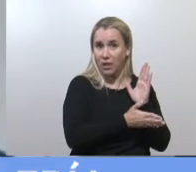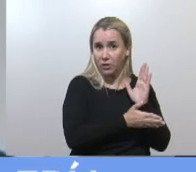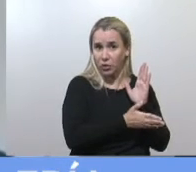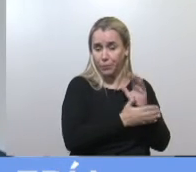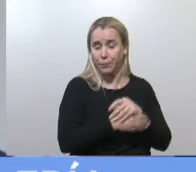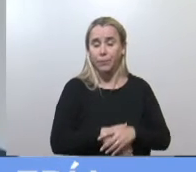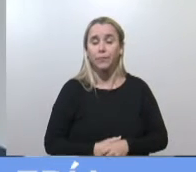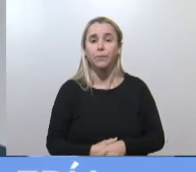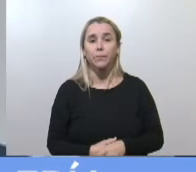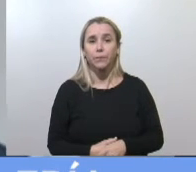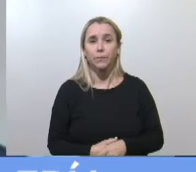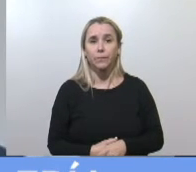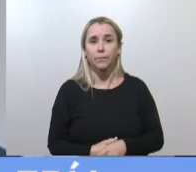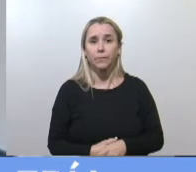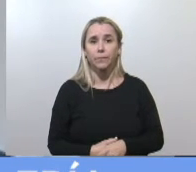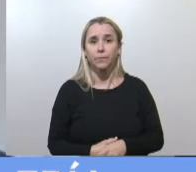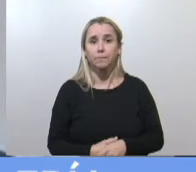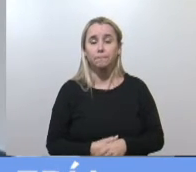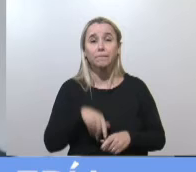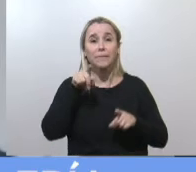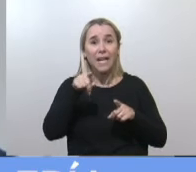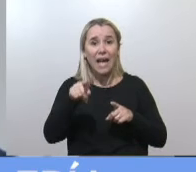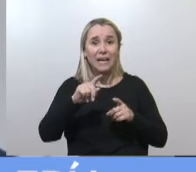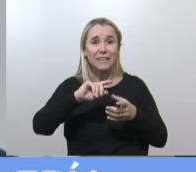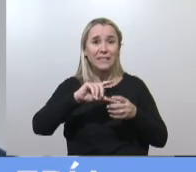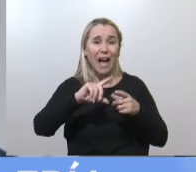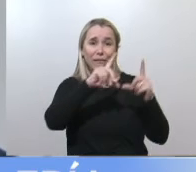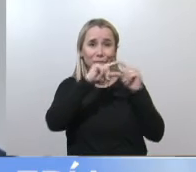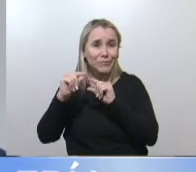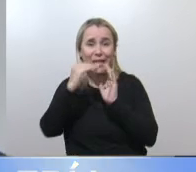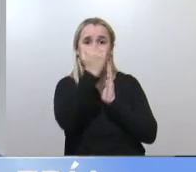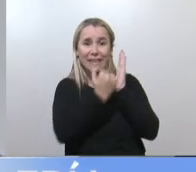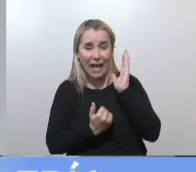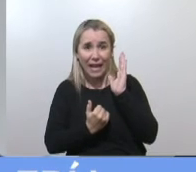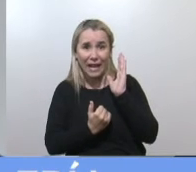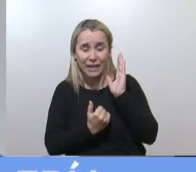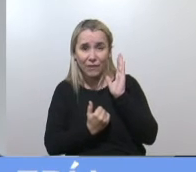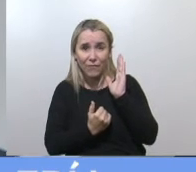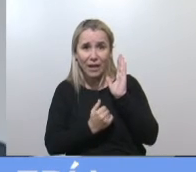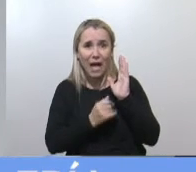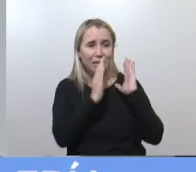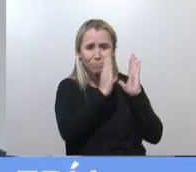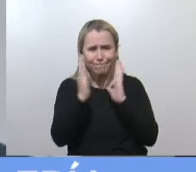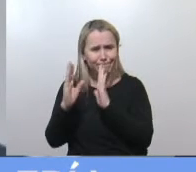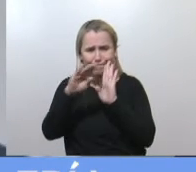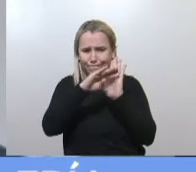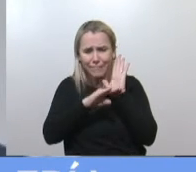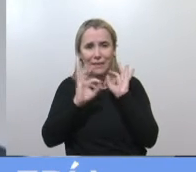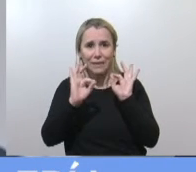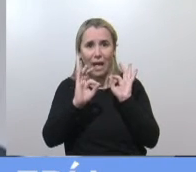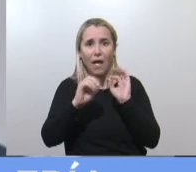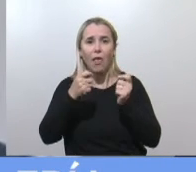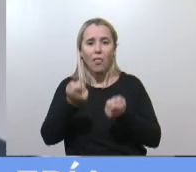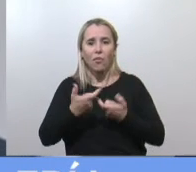sus tarifas. Este régimen de tarifas diferenciales, por el modo en que está estructurado, no implica una carga para el